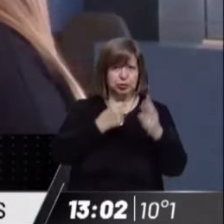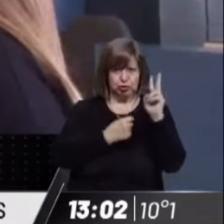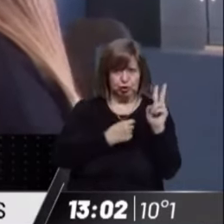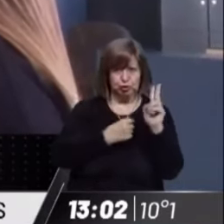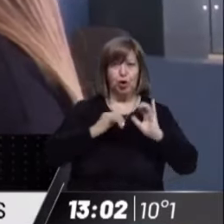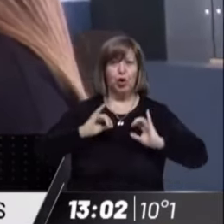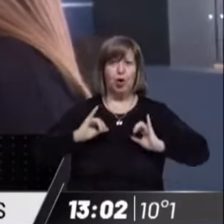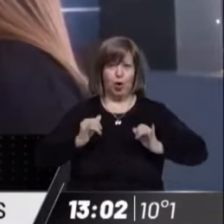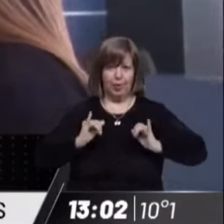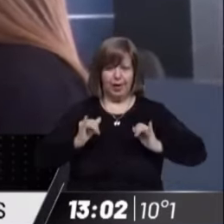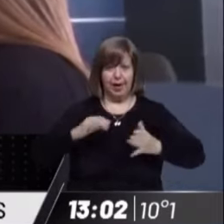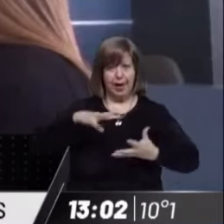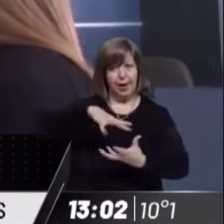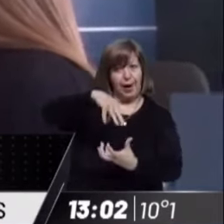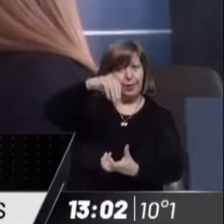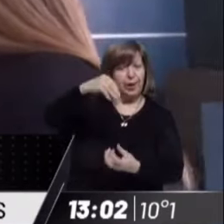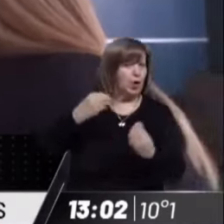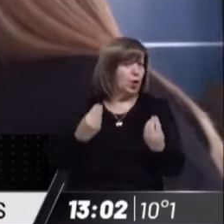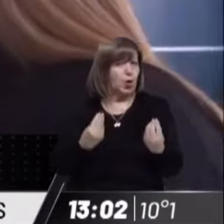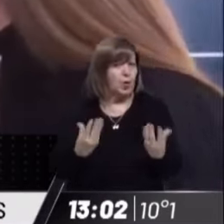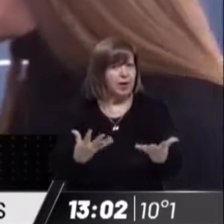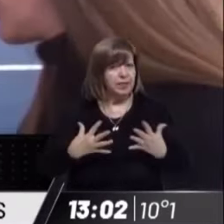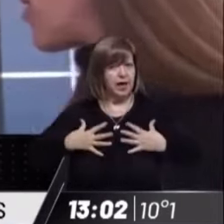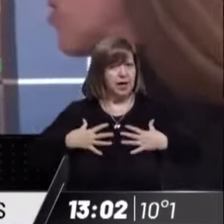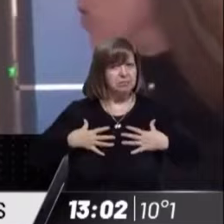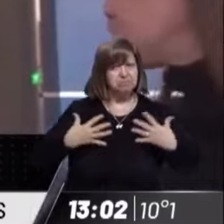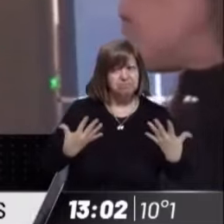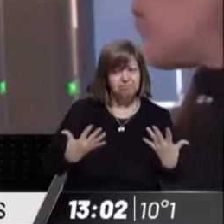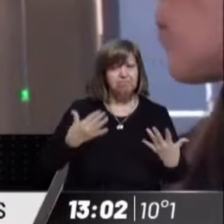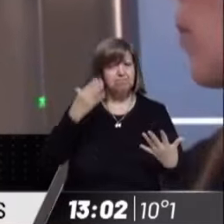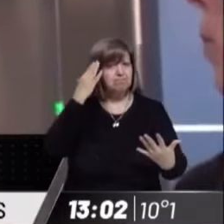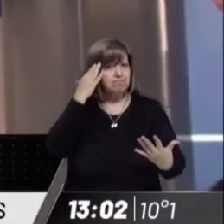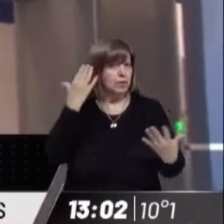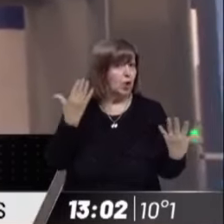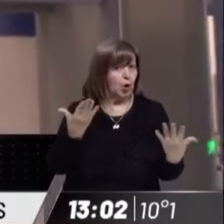Sí, vamos a consultarle, doctor. ¿Cómo están hoy sus clientes?